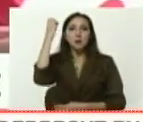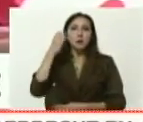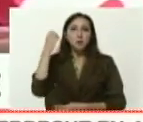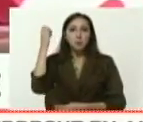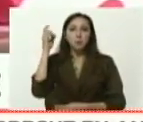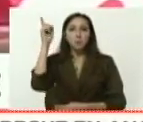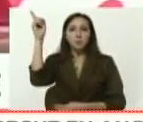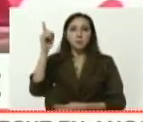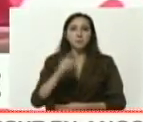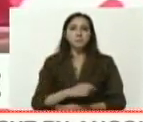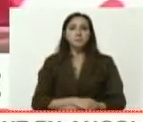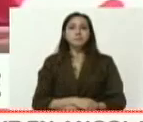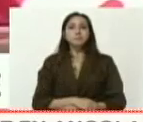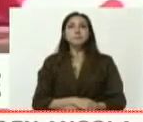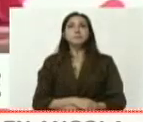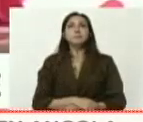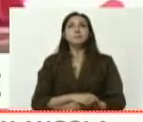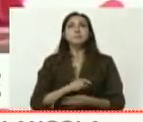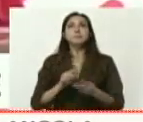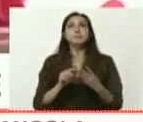Aquí.